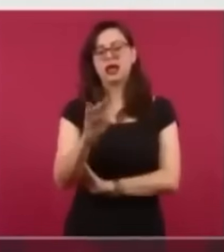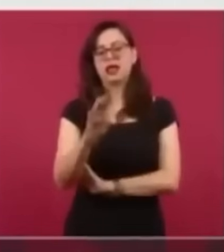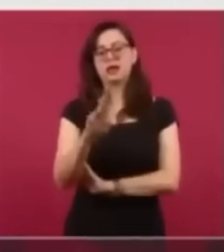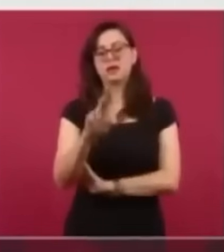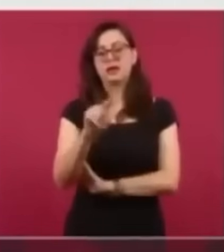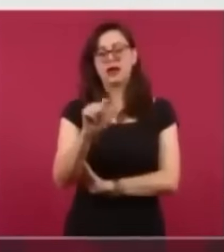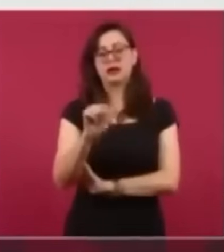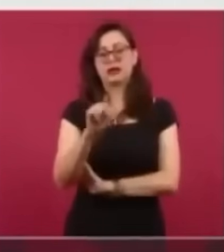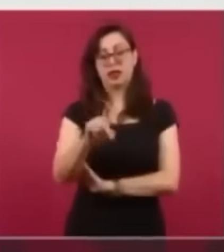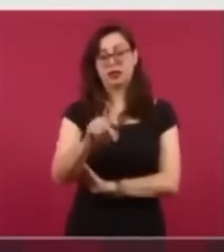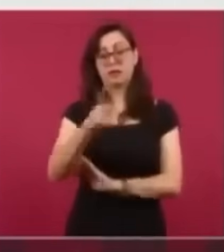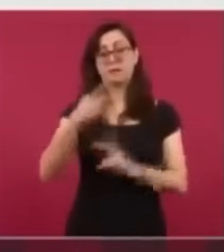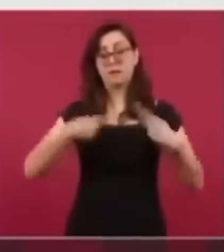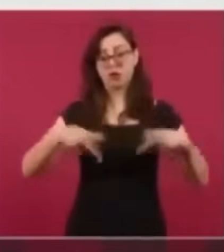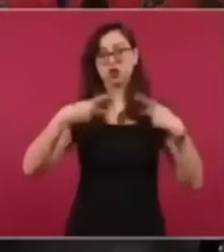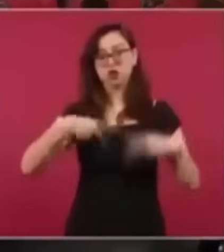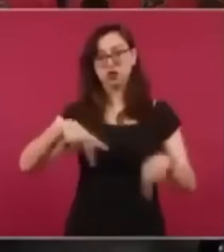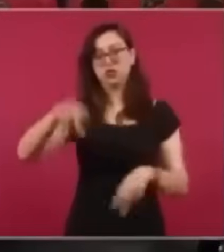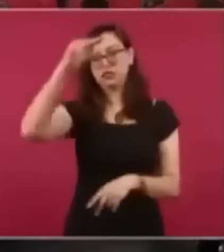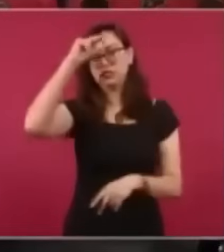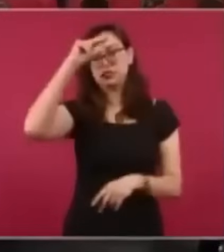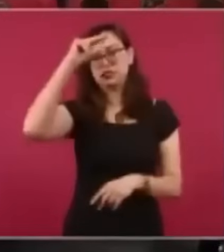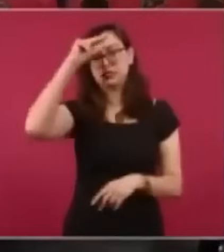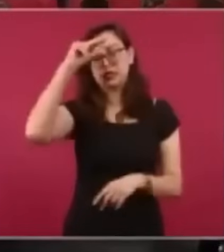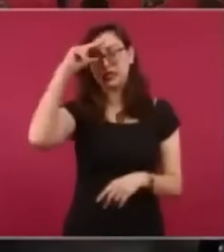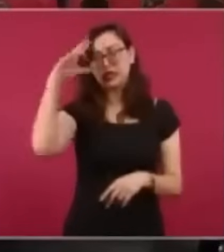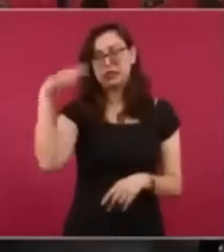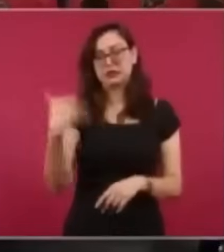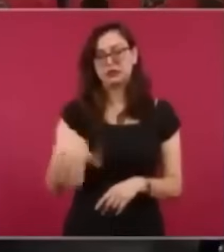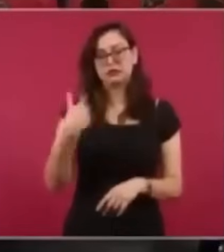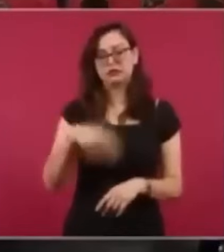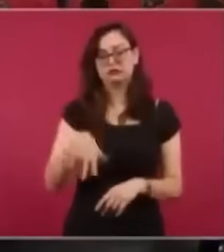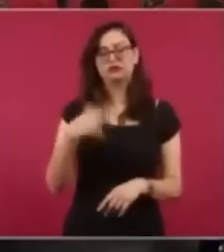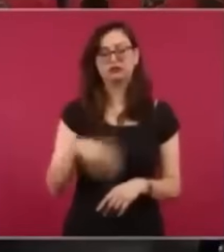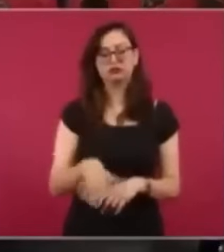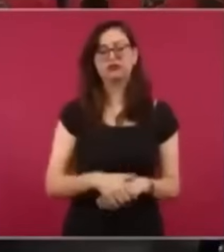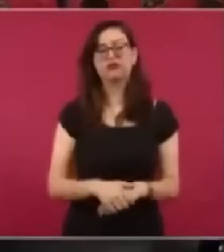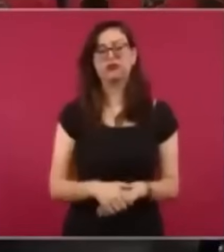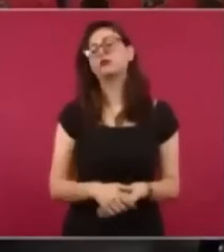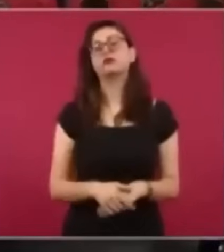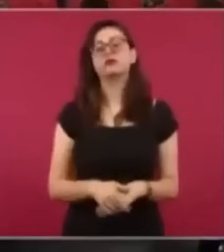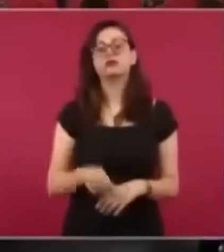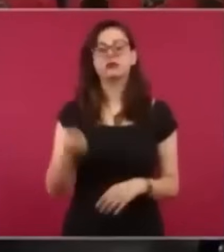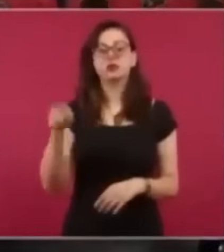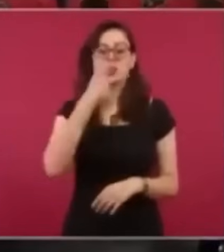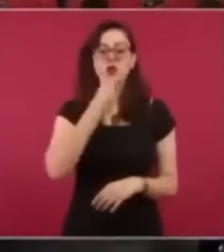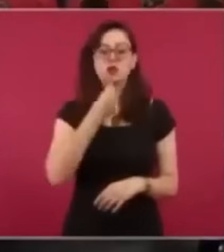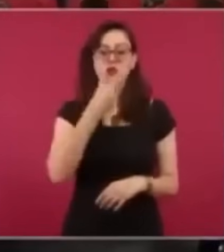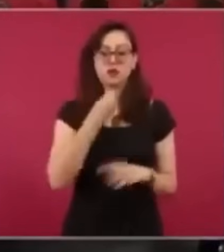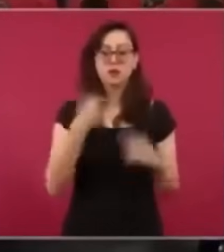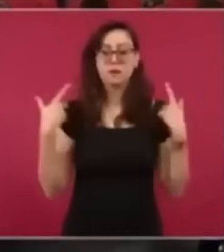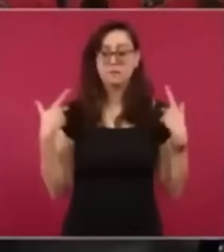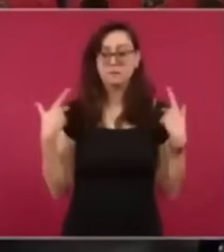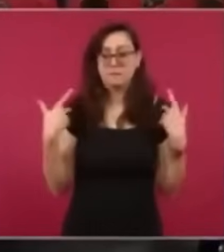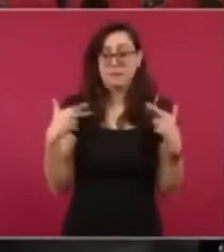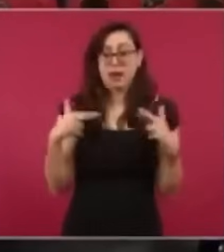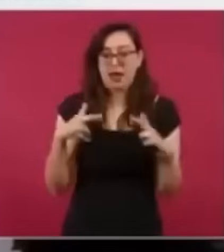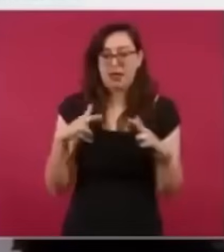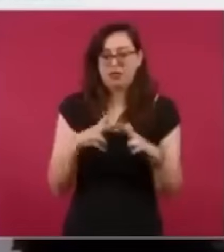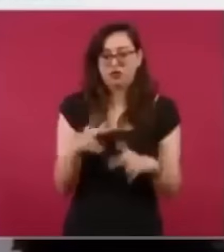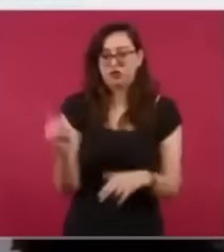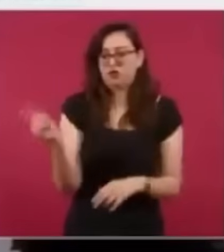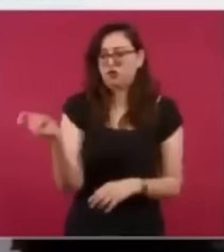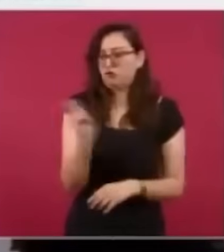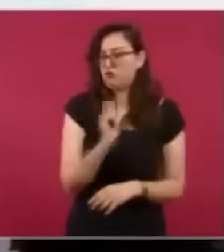encabezados incluso por el maestro de América, que todavía empezaba su carrera